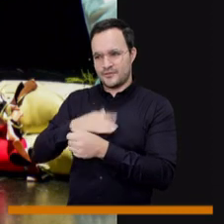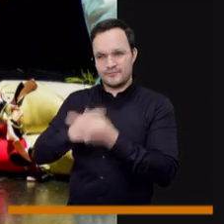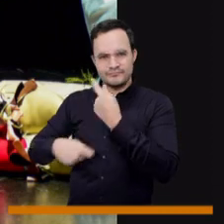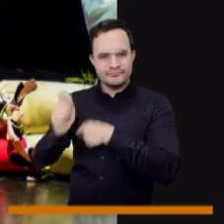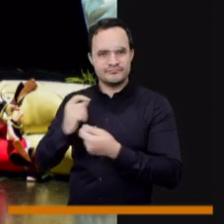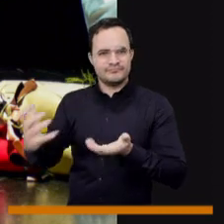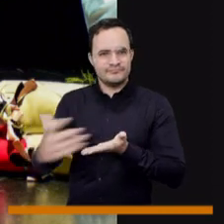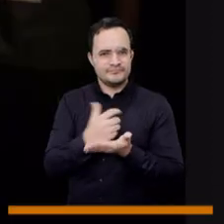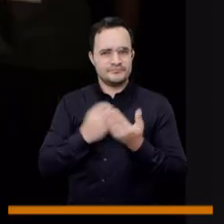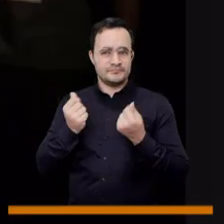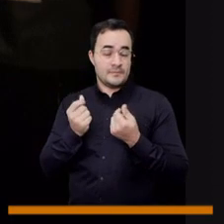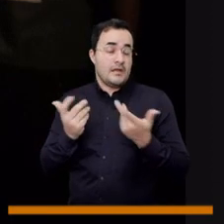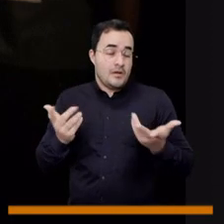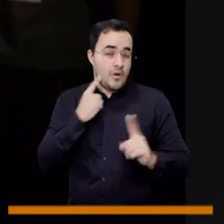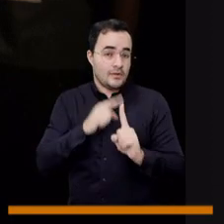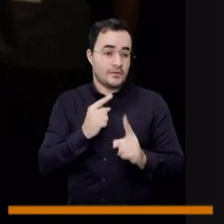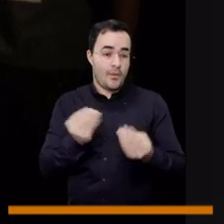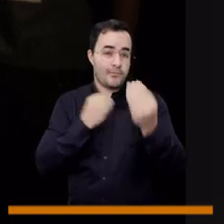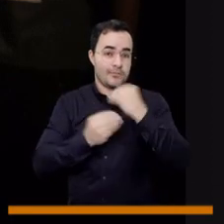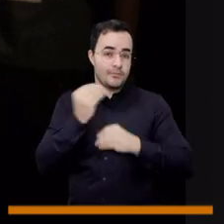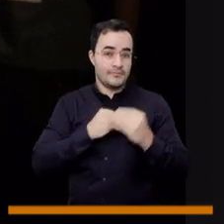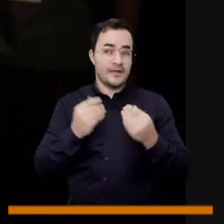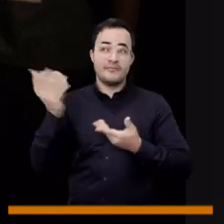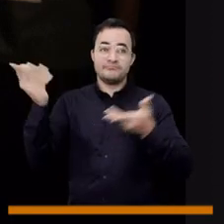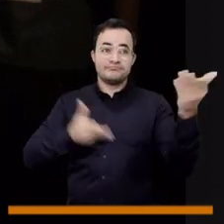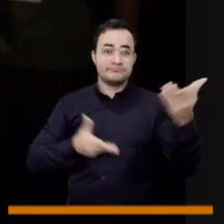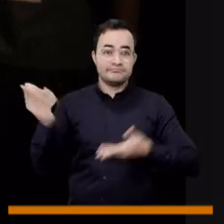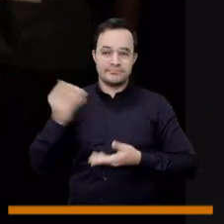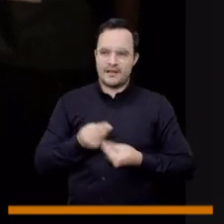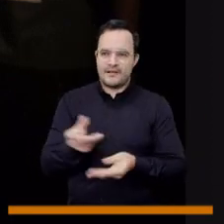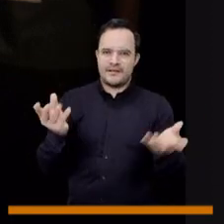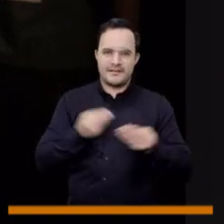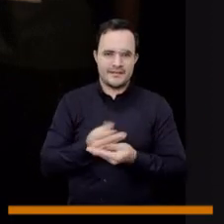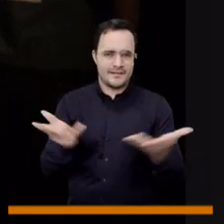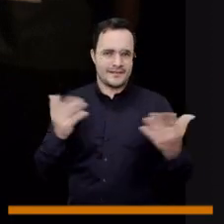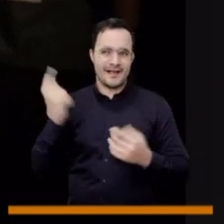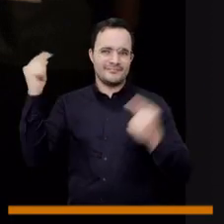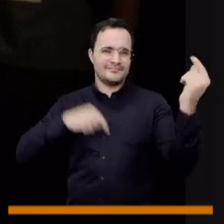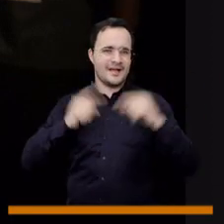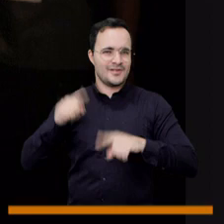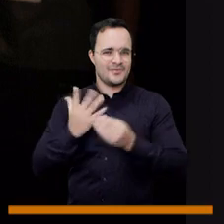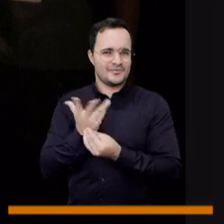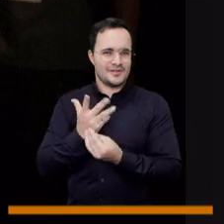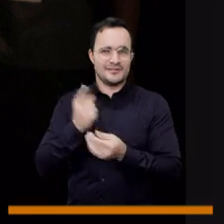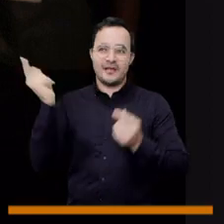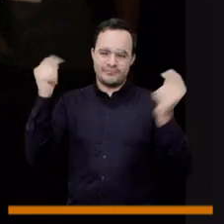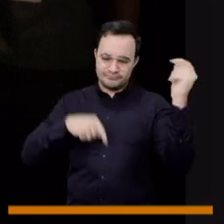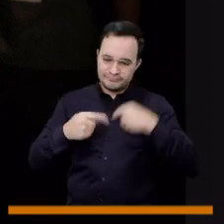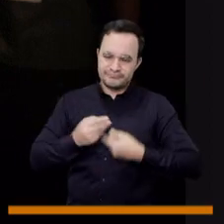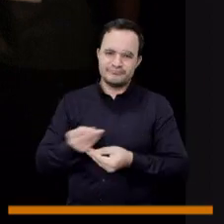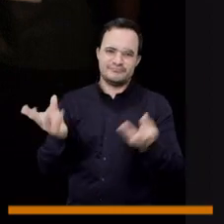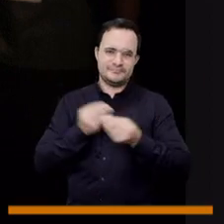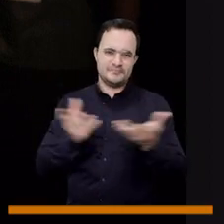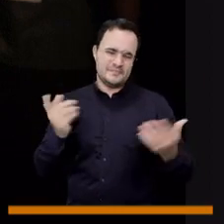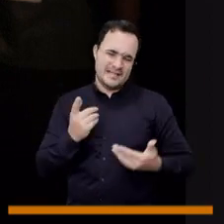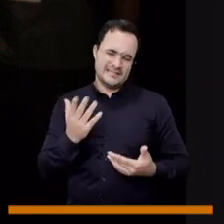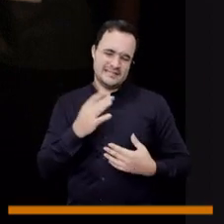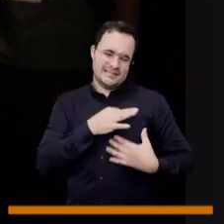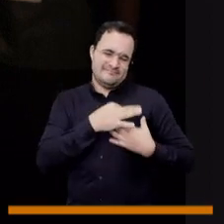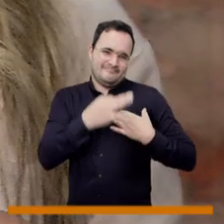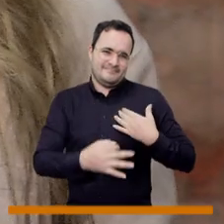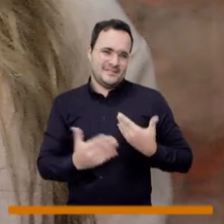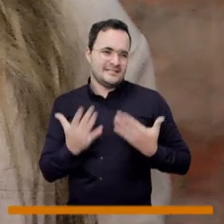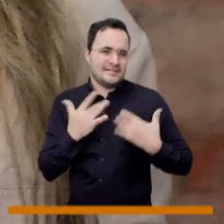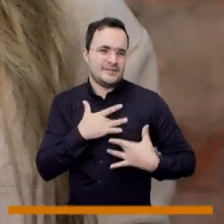tener la alimentación en la casa de los artistas que vienen. Entonces es apelar también al sentido de la solidaridad.